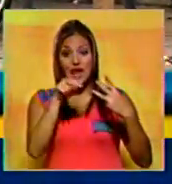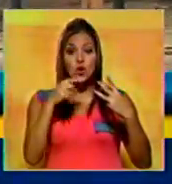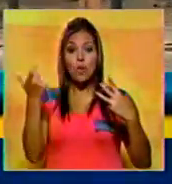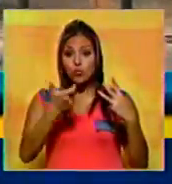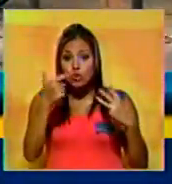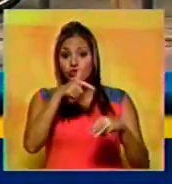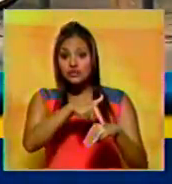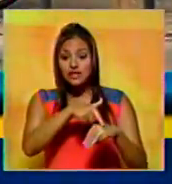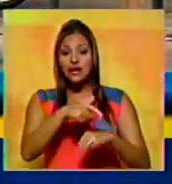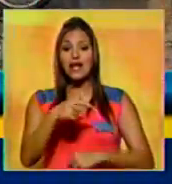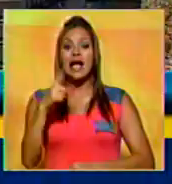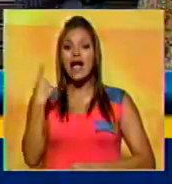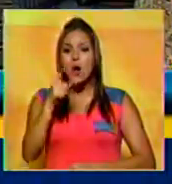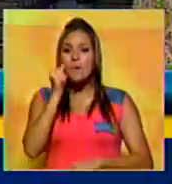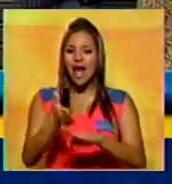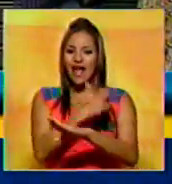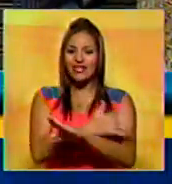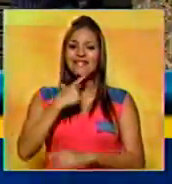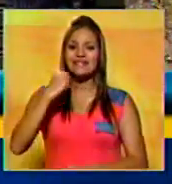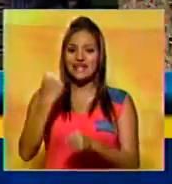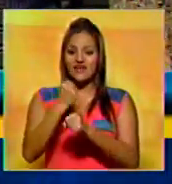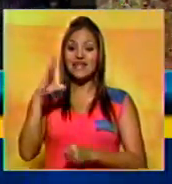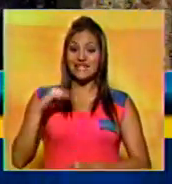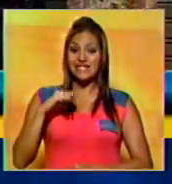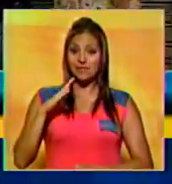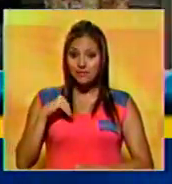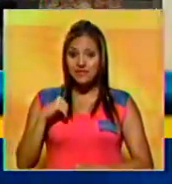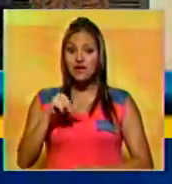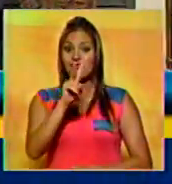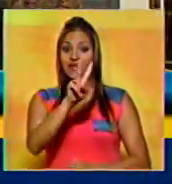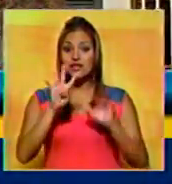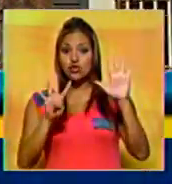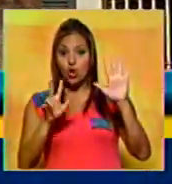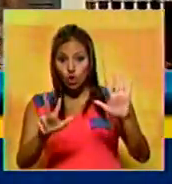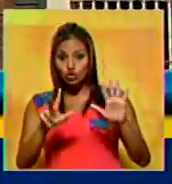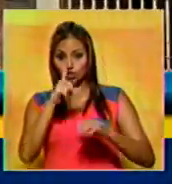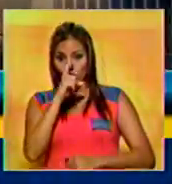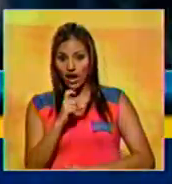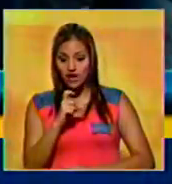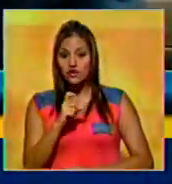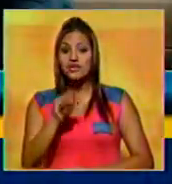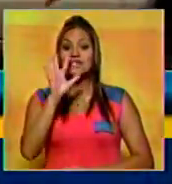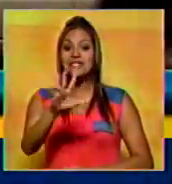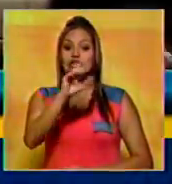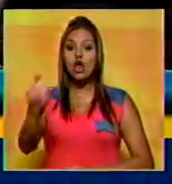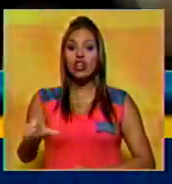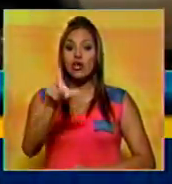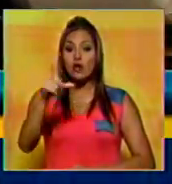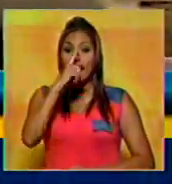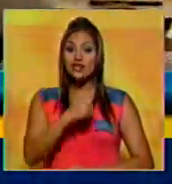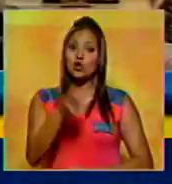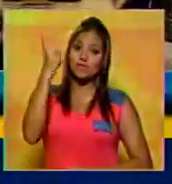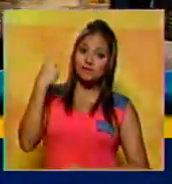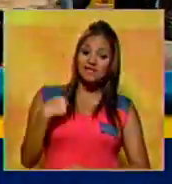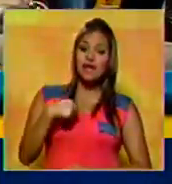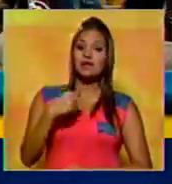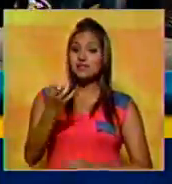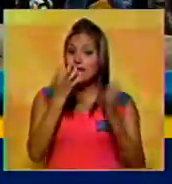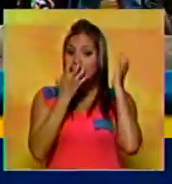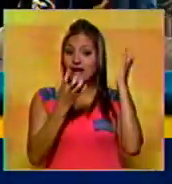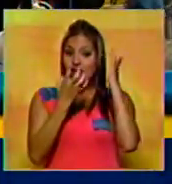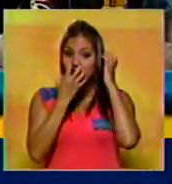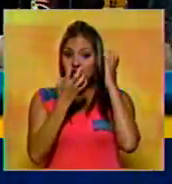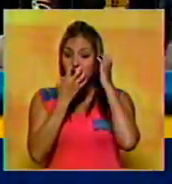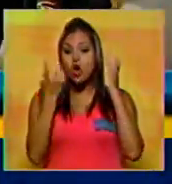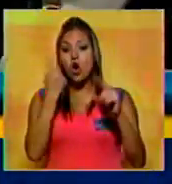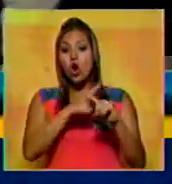por el homicidio del ag del cpc Ernesto Ferreira de 28 años ocurrido el 5 de julio del año pasado en San Bernardino y por